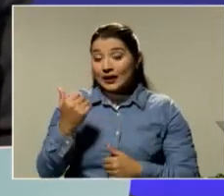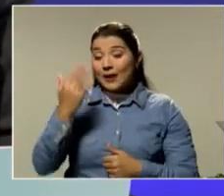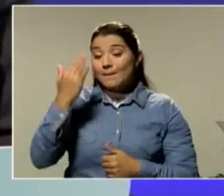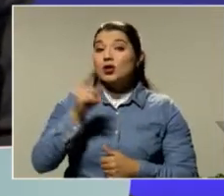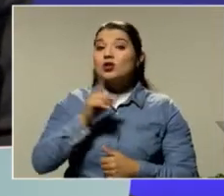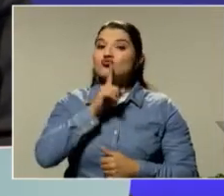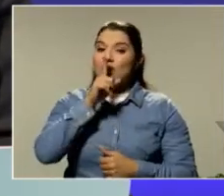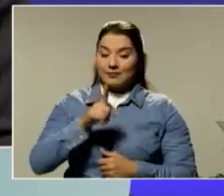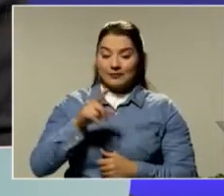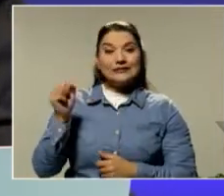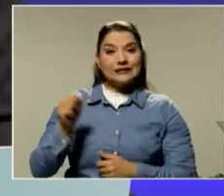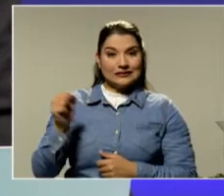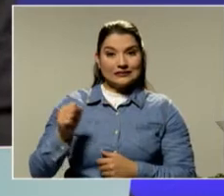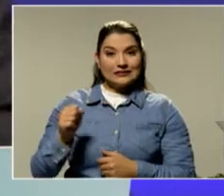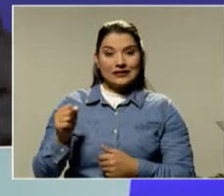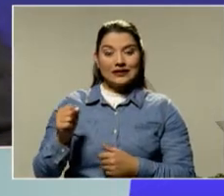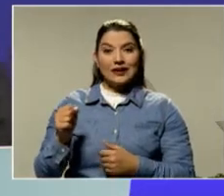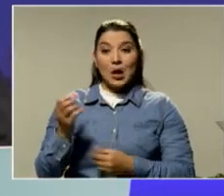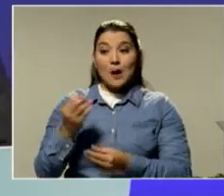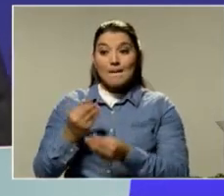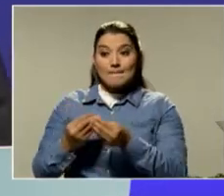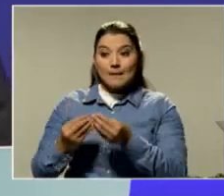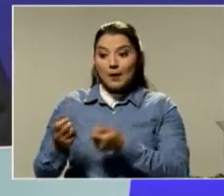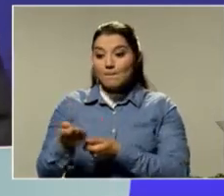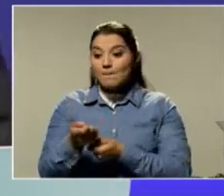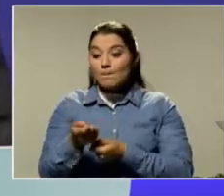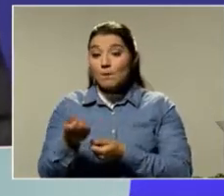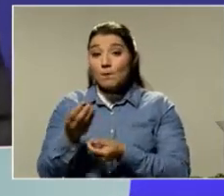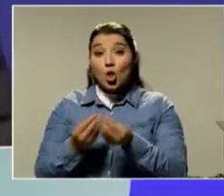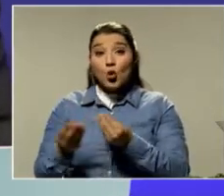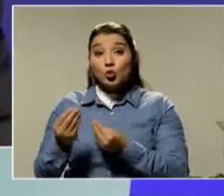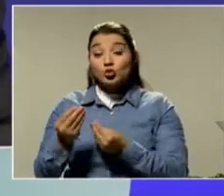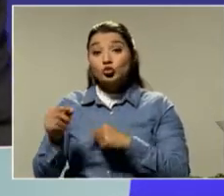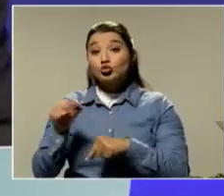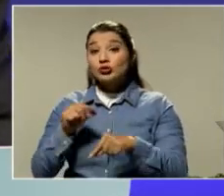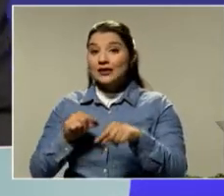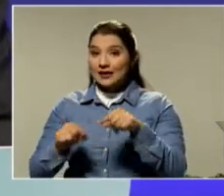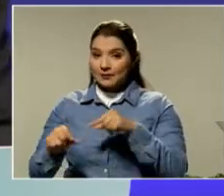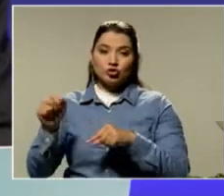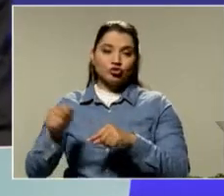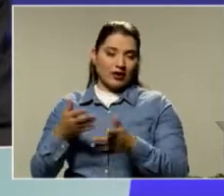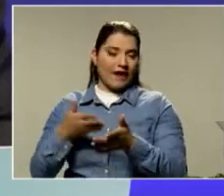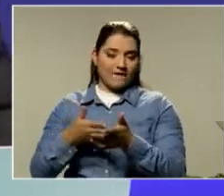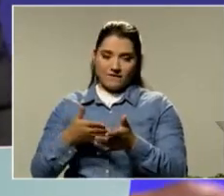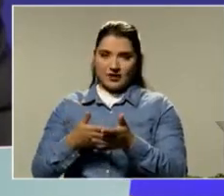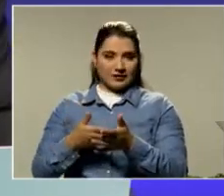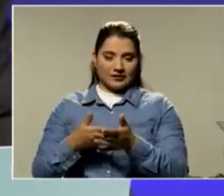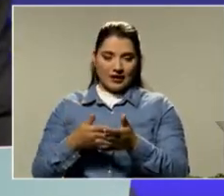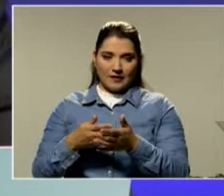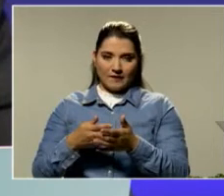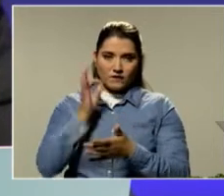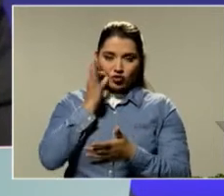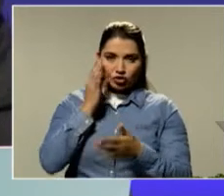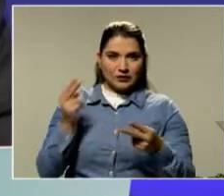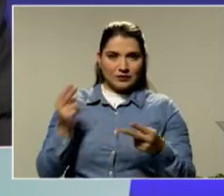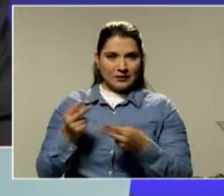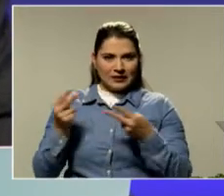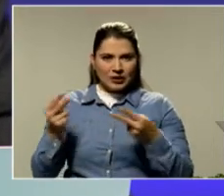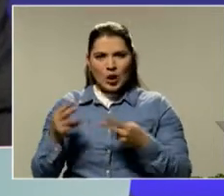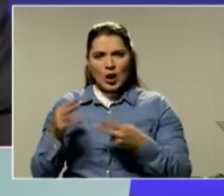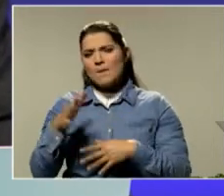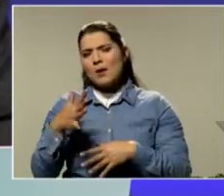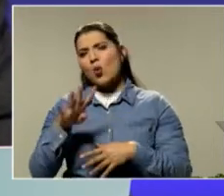sí, las plagas causan daños importantes en la agricultura. Alrededor de un 40% de pérdidas se ha